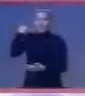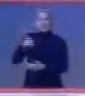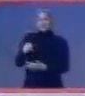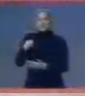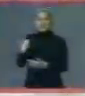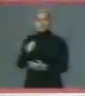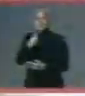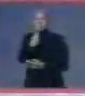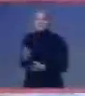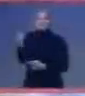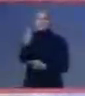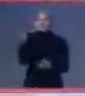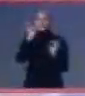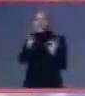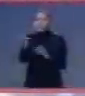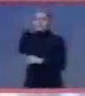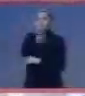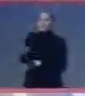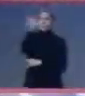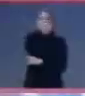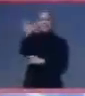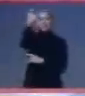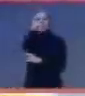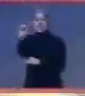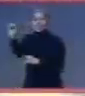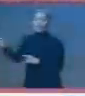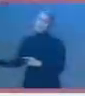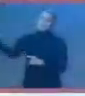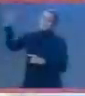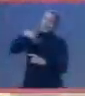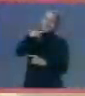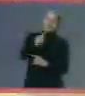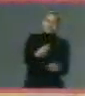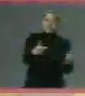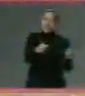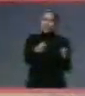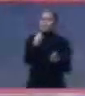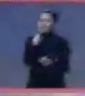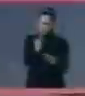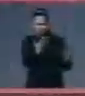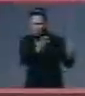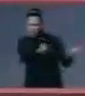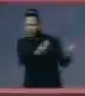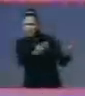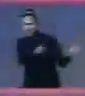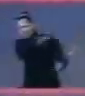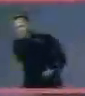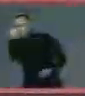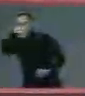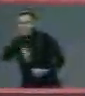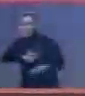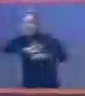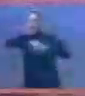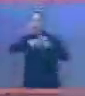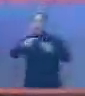repite AS e mentira y la diosa la Fe El cabito